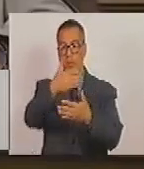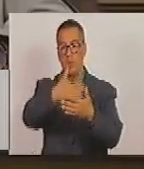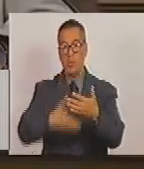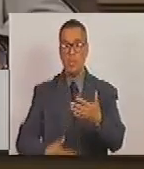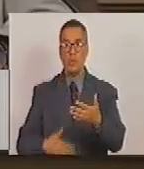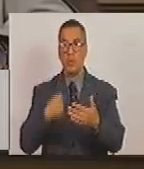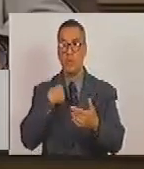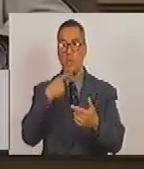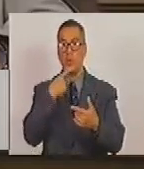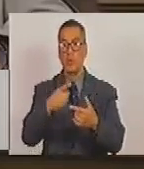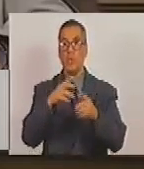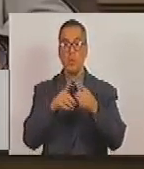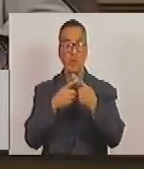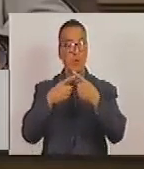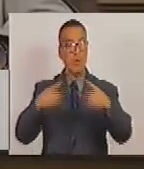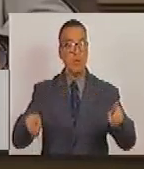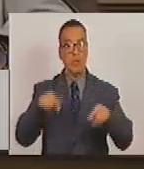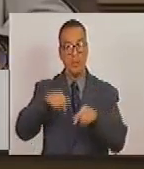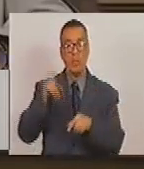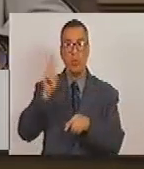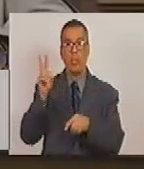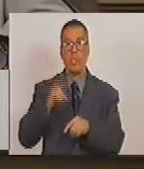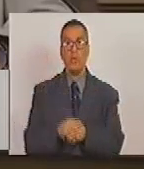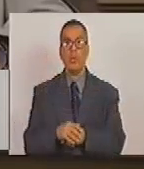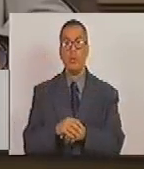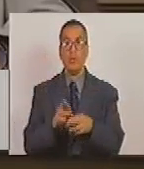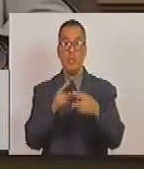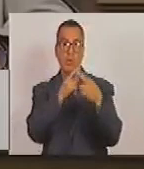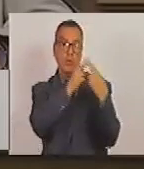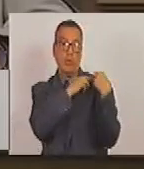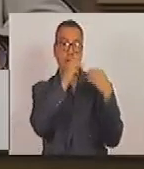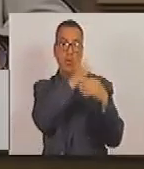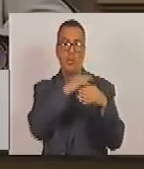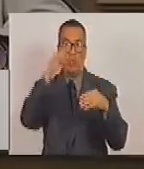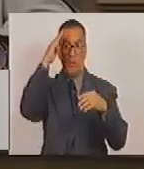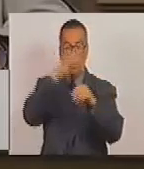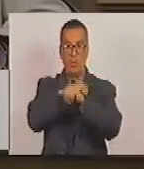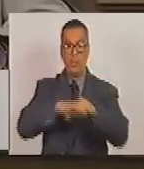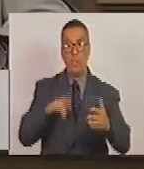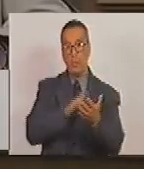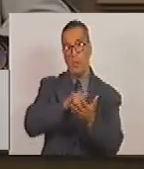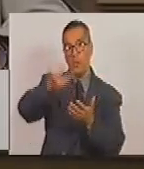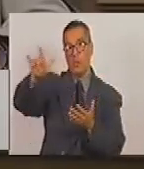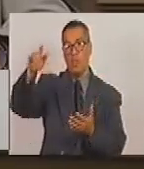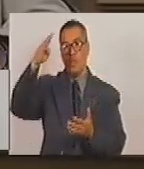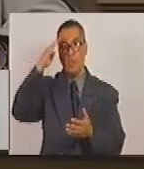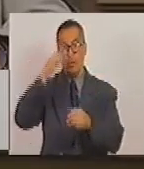de la Declaración de Independencia de Venezuela a cargo de la Mayor General de la Aviación